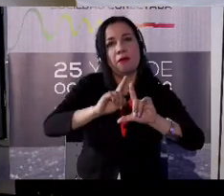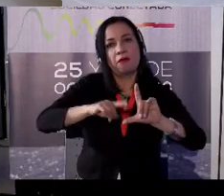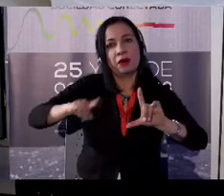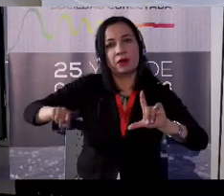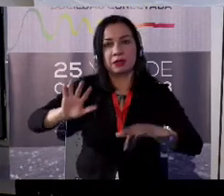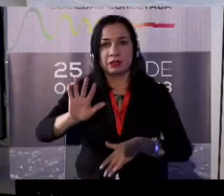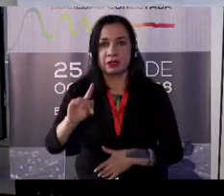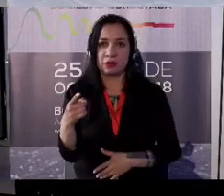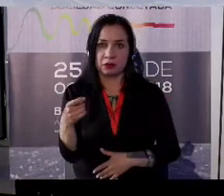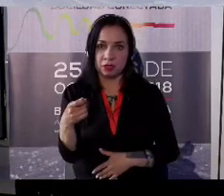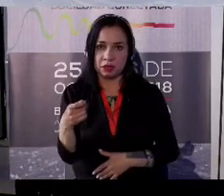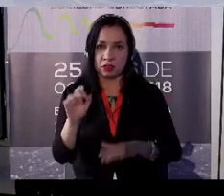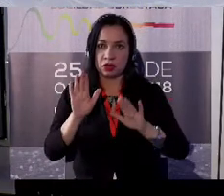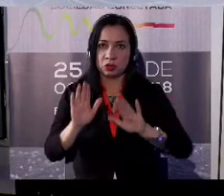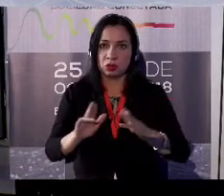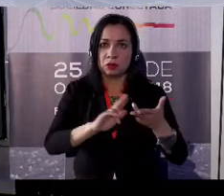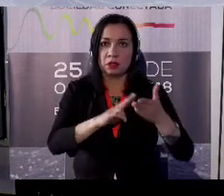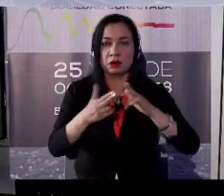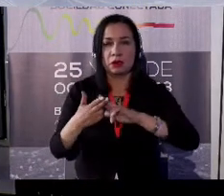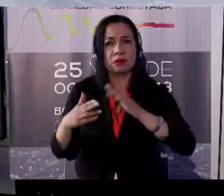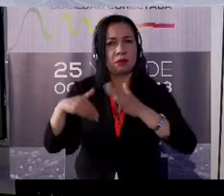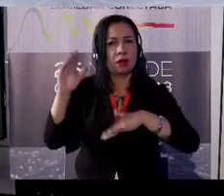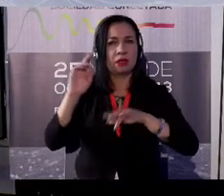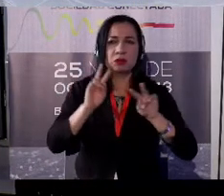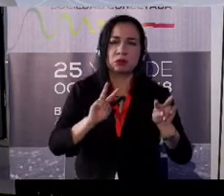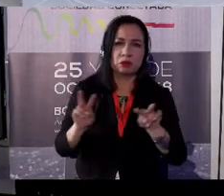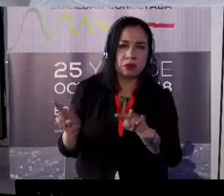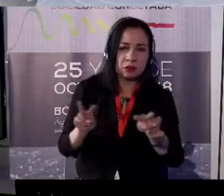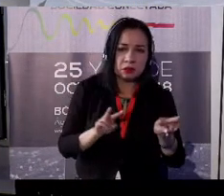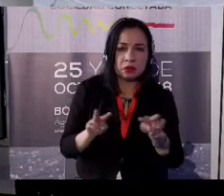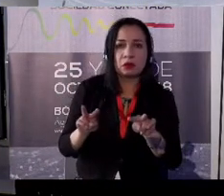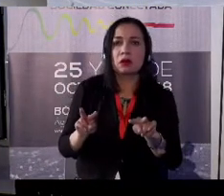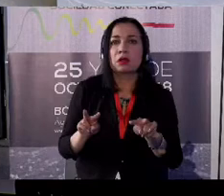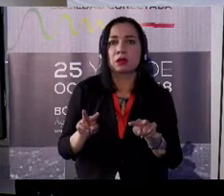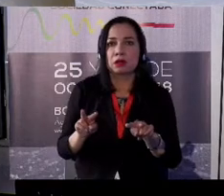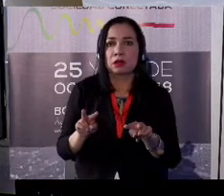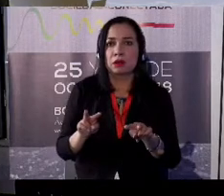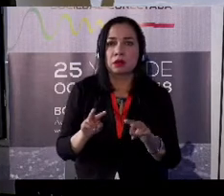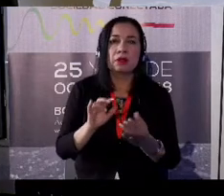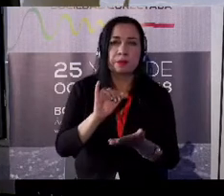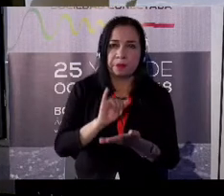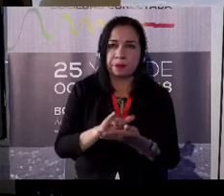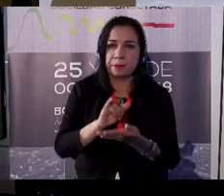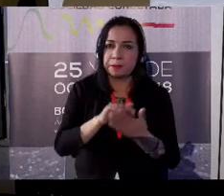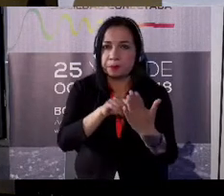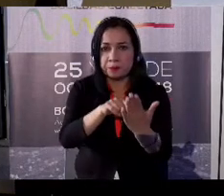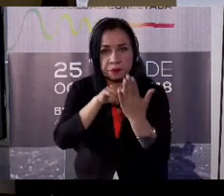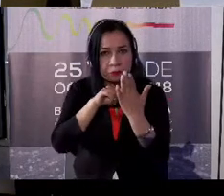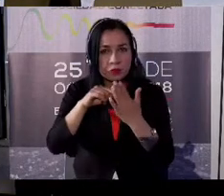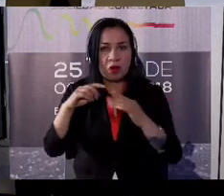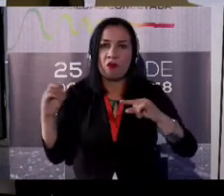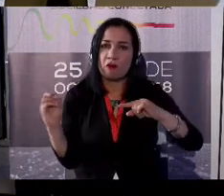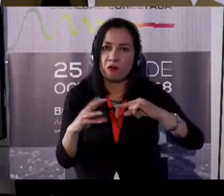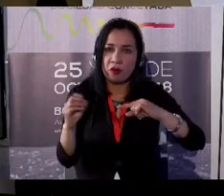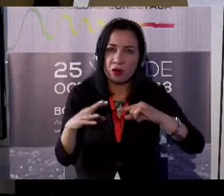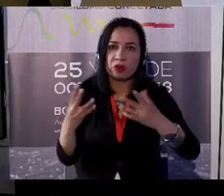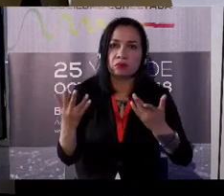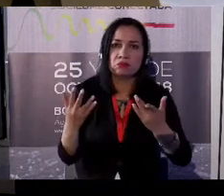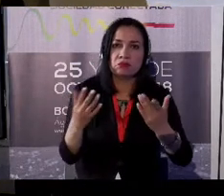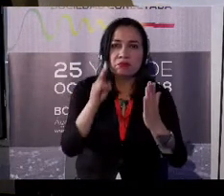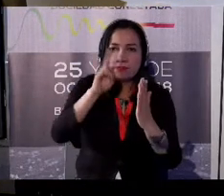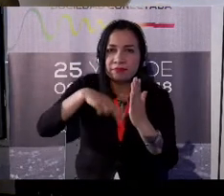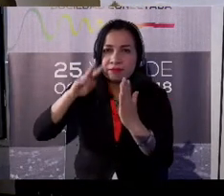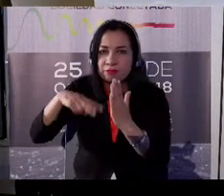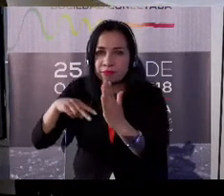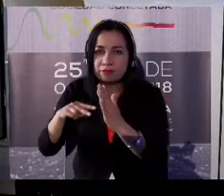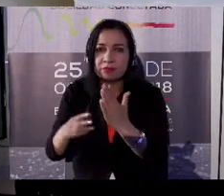Corresponde más a un recuento de lo que aparece en la literatura, de lo que se oye en los foros, y es una invitación